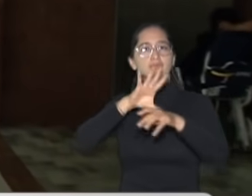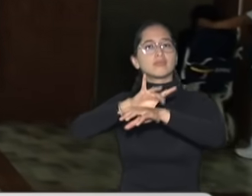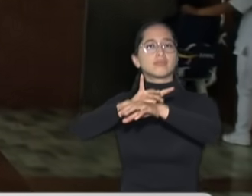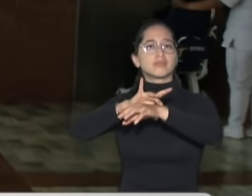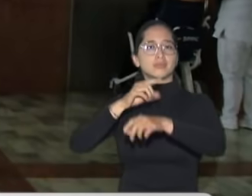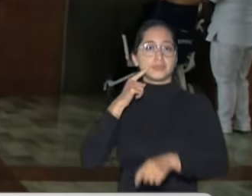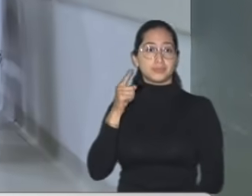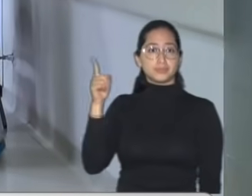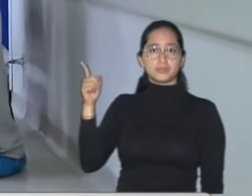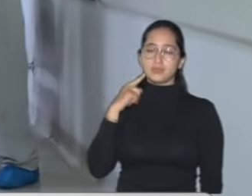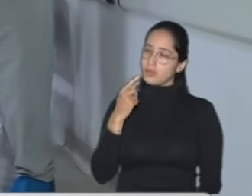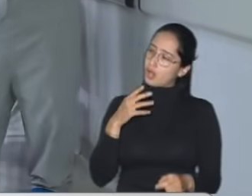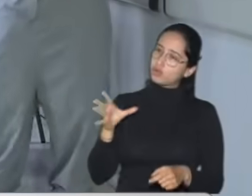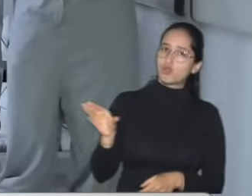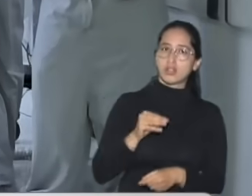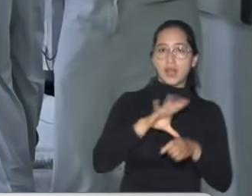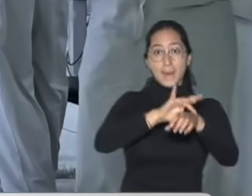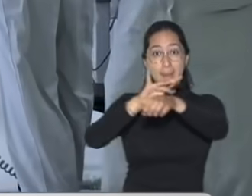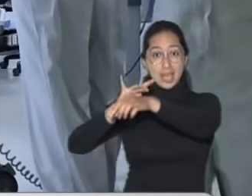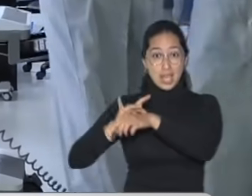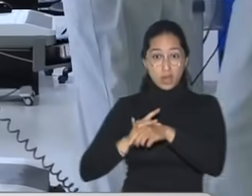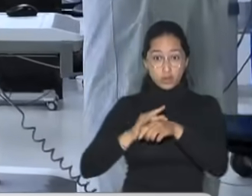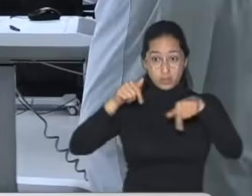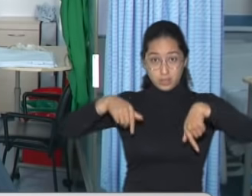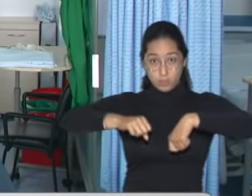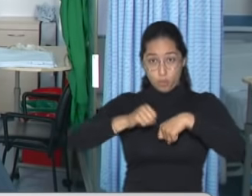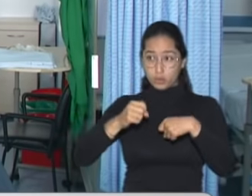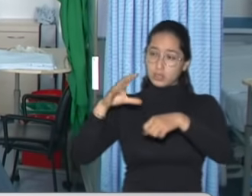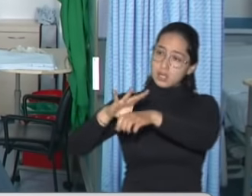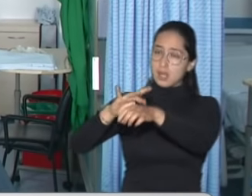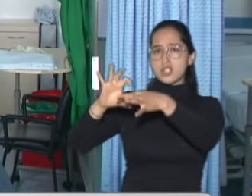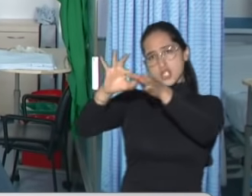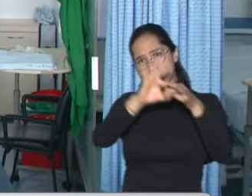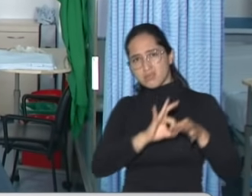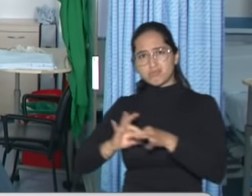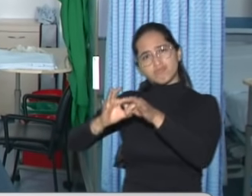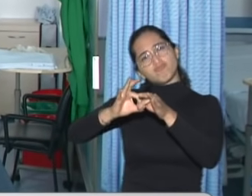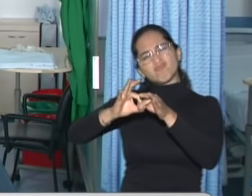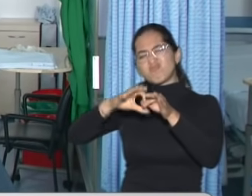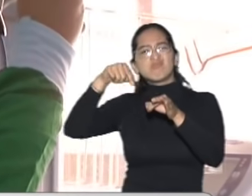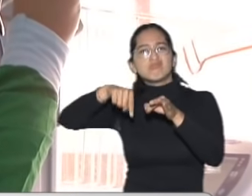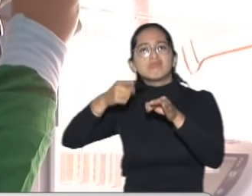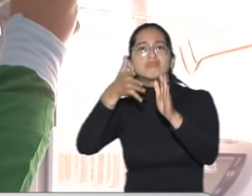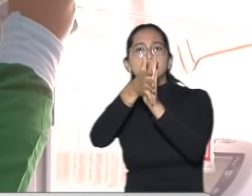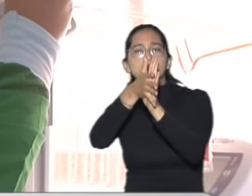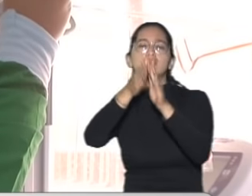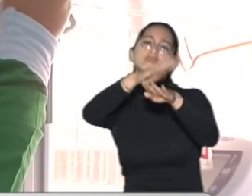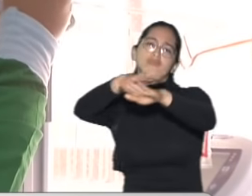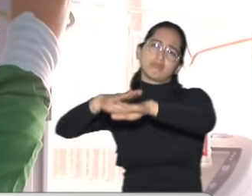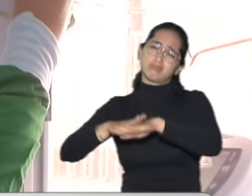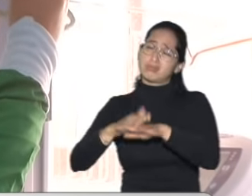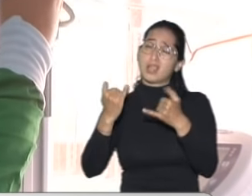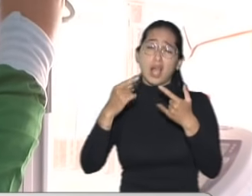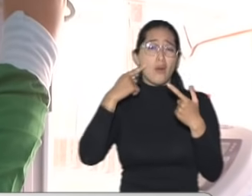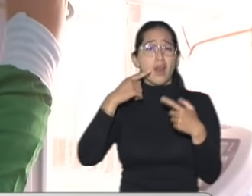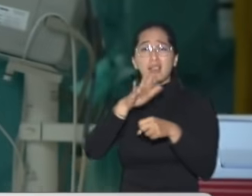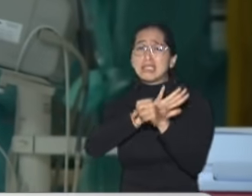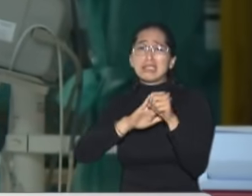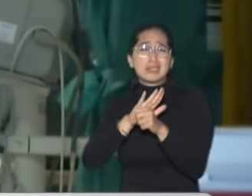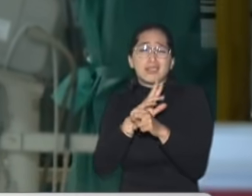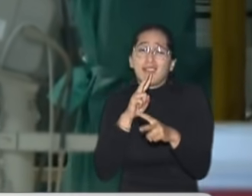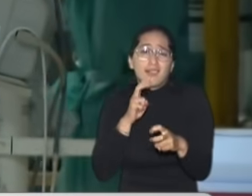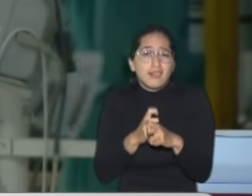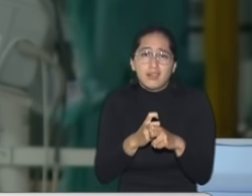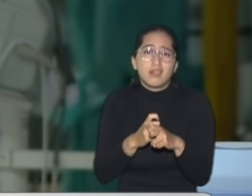En una sola voz se han unido todos los médicos de Bogotá y el llamado es a todos los ciudadanos. La situación es crítica y ellos están